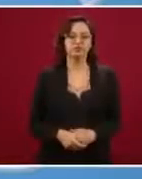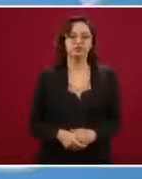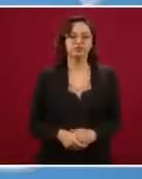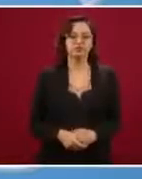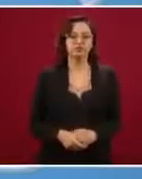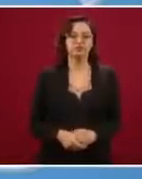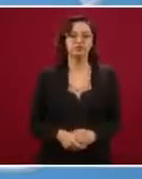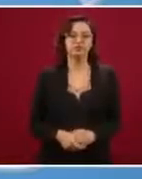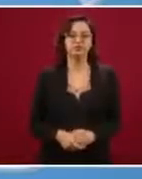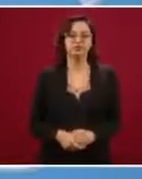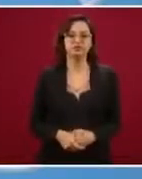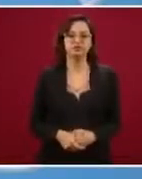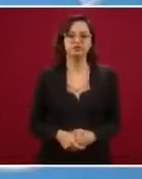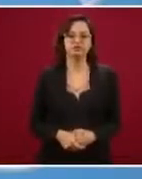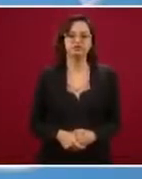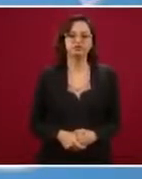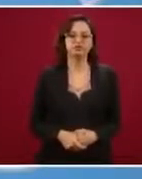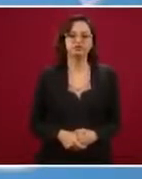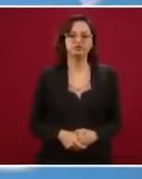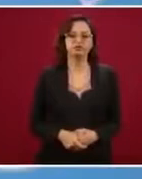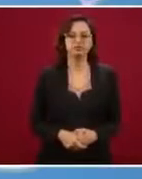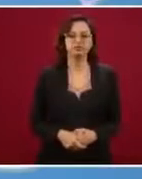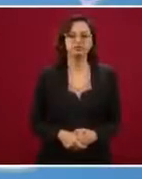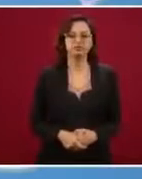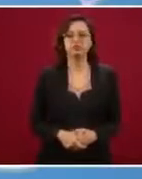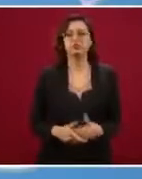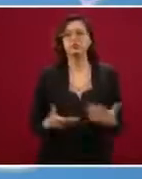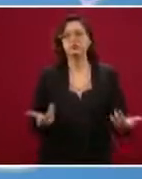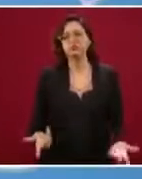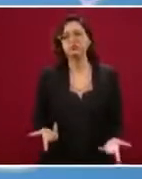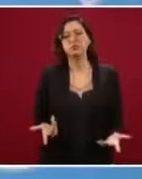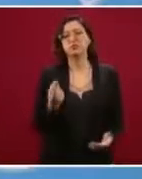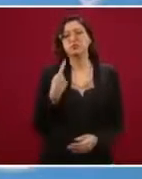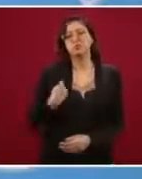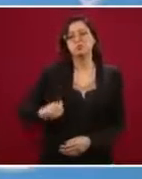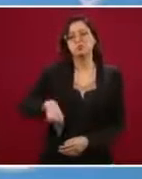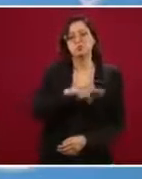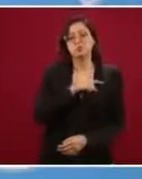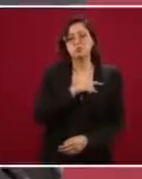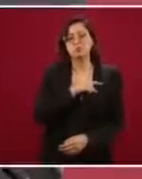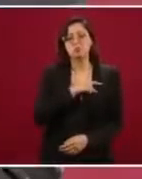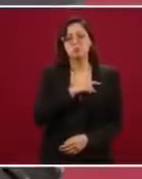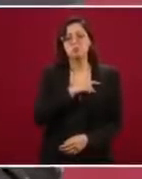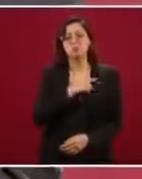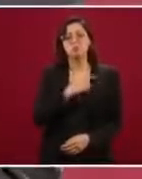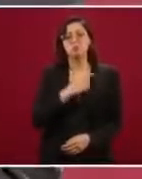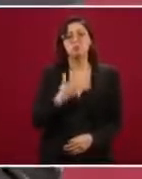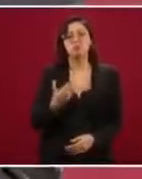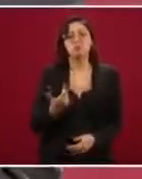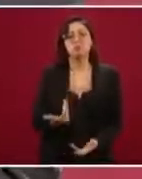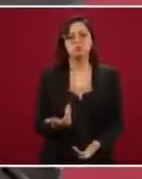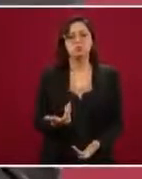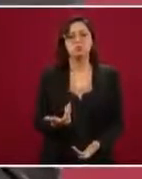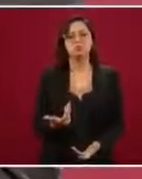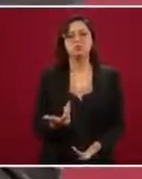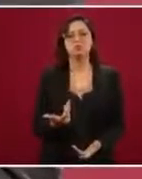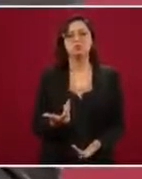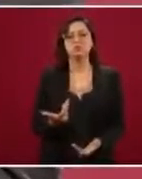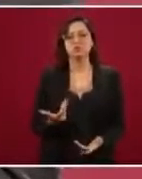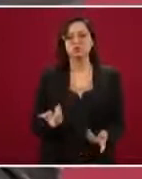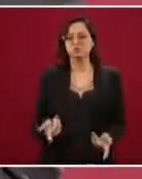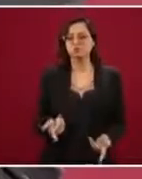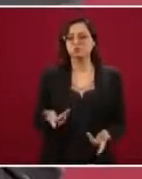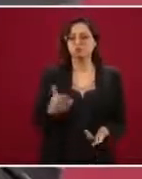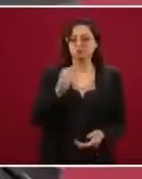Y nosotros, en la medida de nuestras posibilidades, ayudamos para que